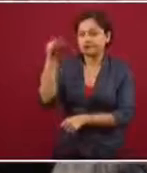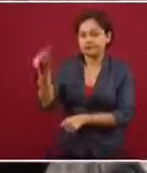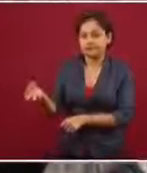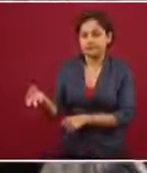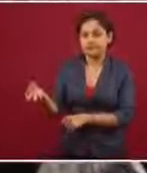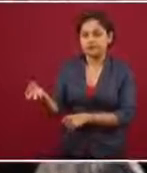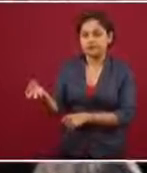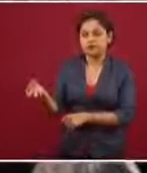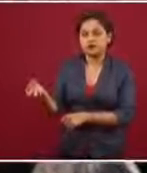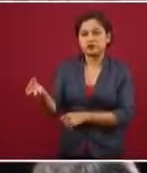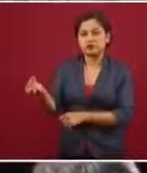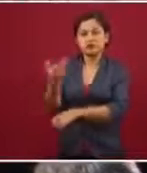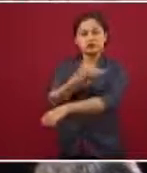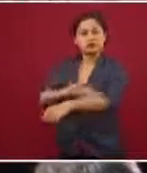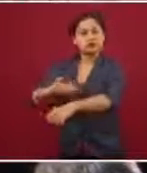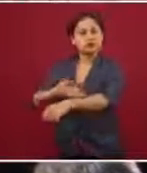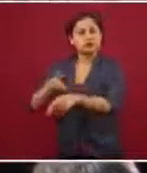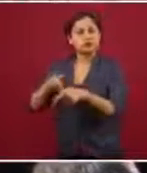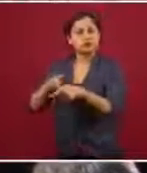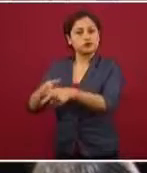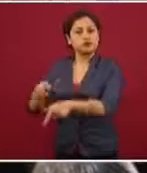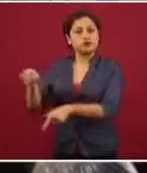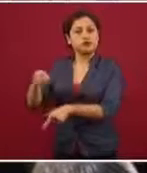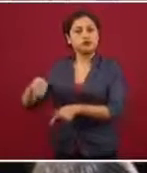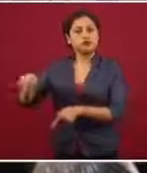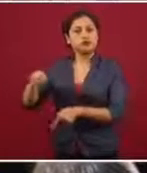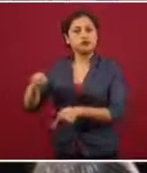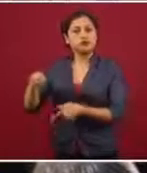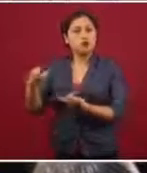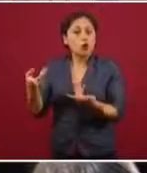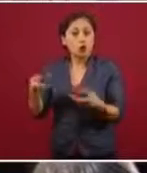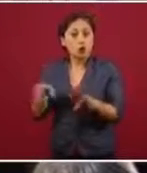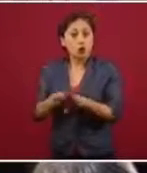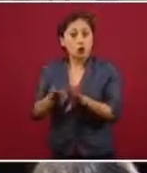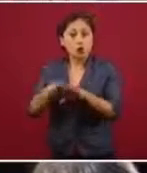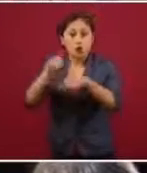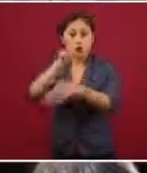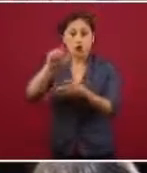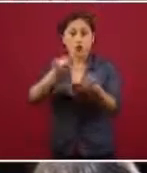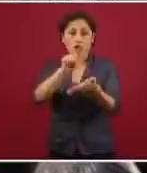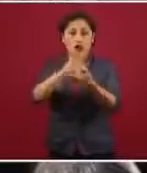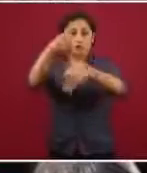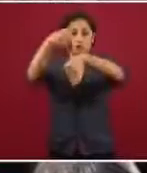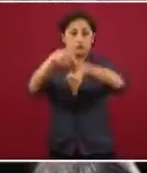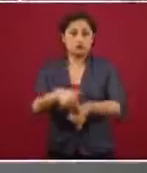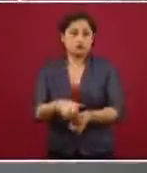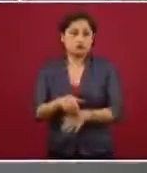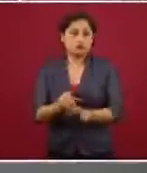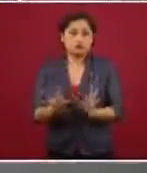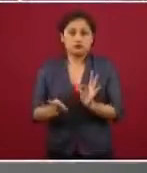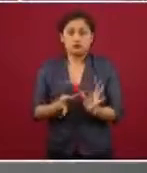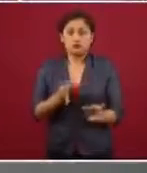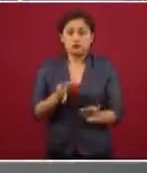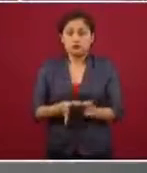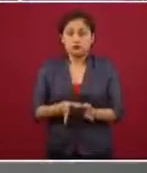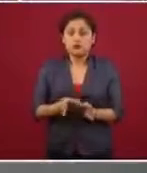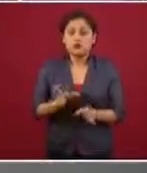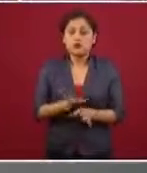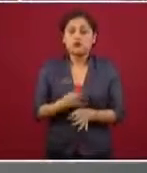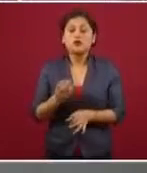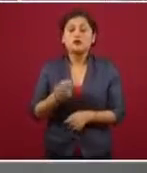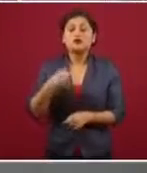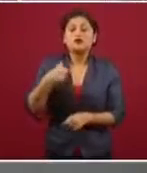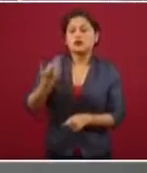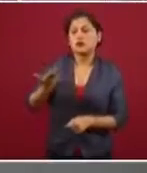darle trámite, ¿no?, de conformidad con la ley. Entonces, vamos a pedirle a